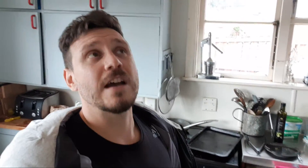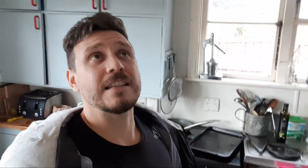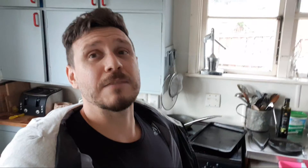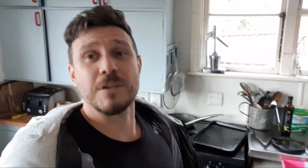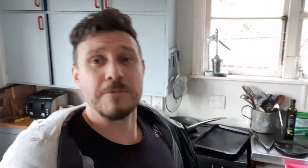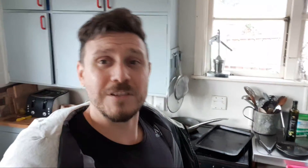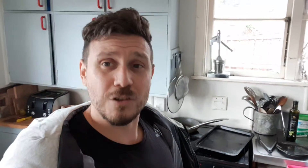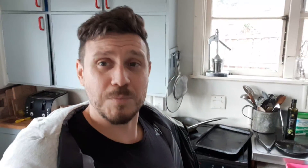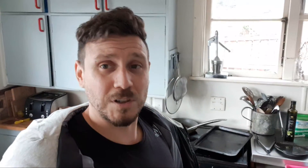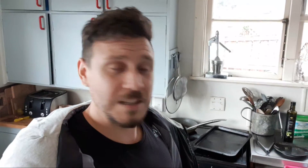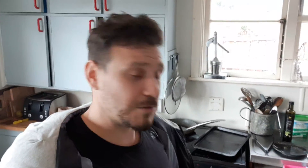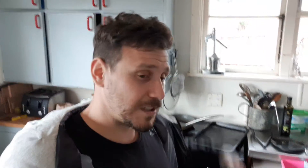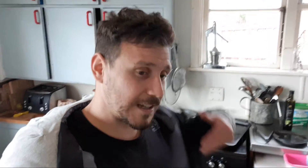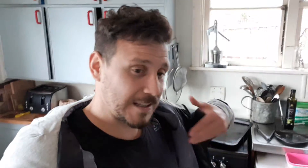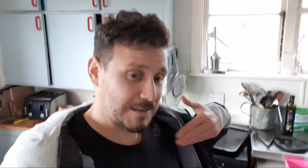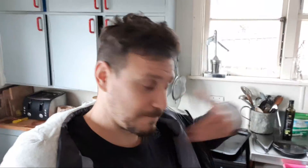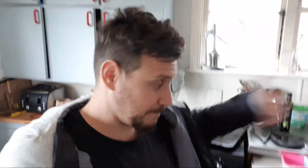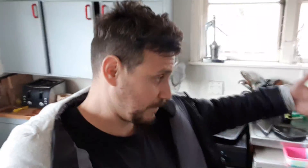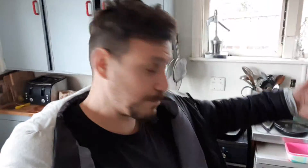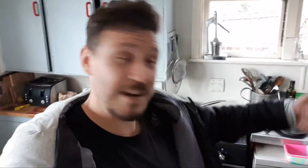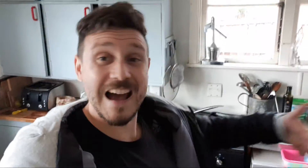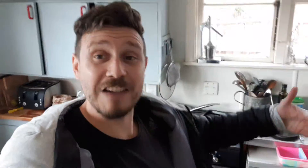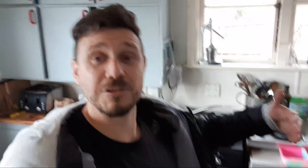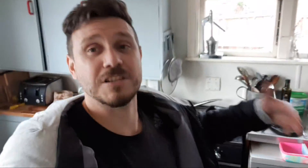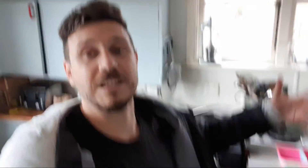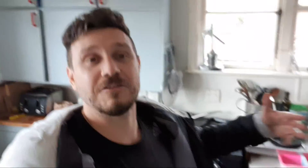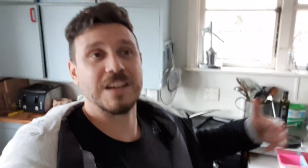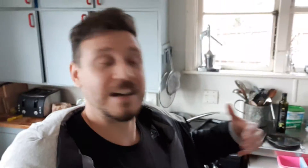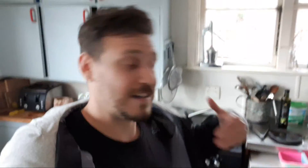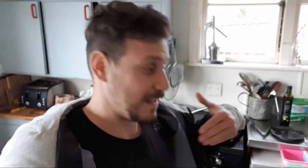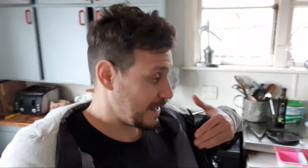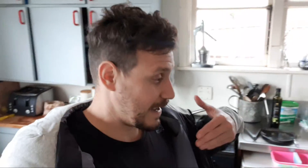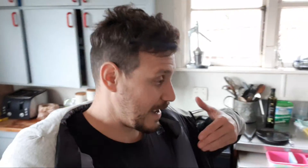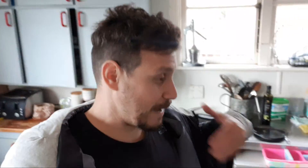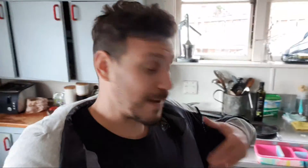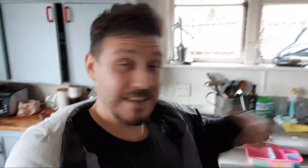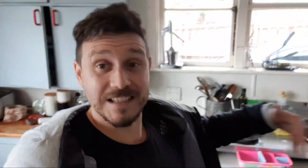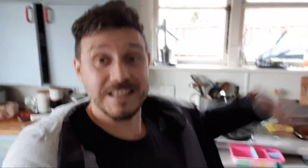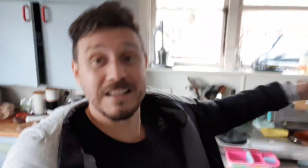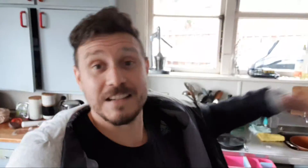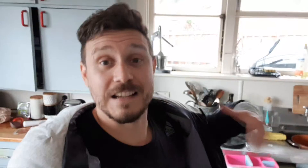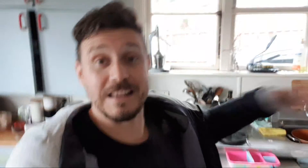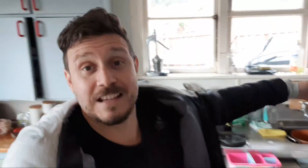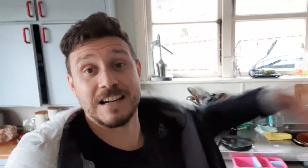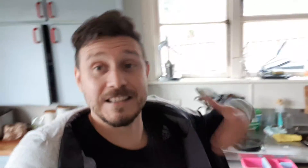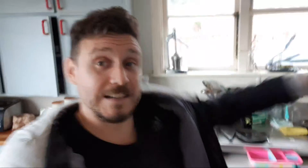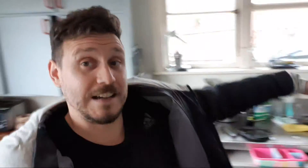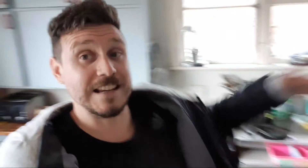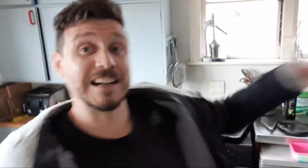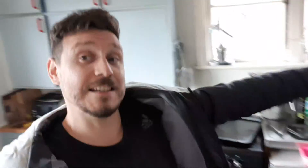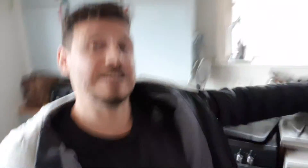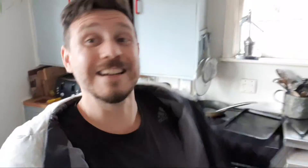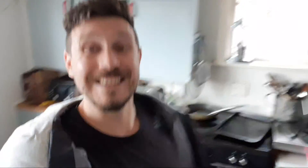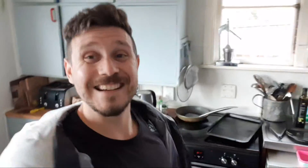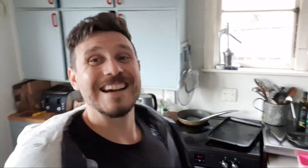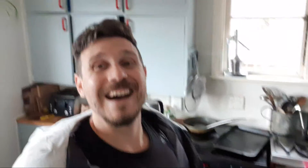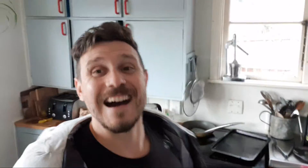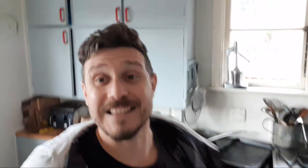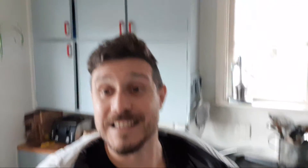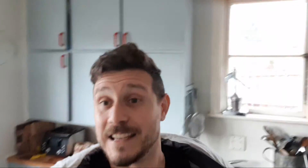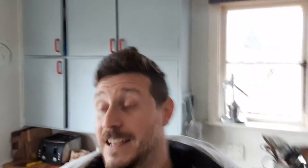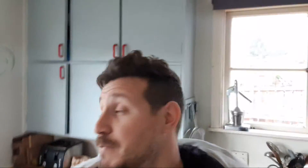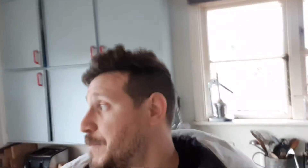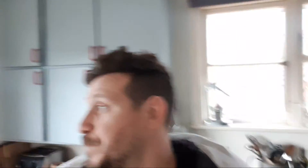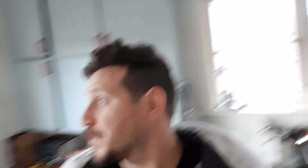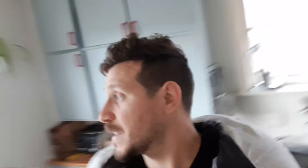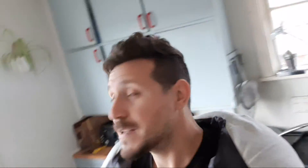shows, eventos deportivos, tienen que spread out, significa expandirse, alejarse.